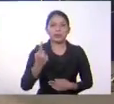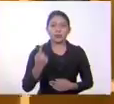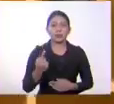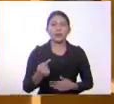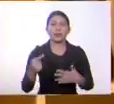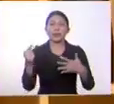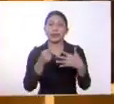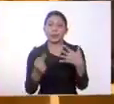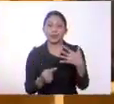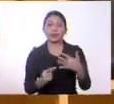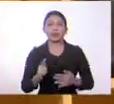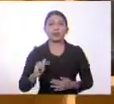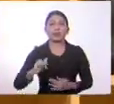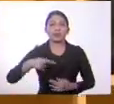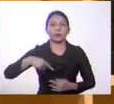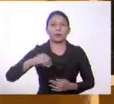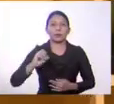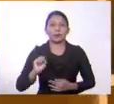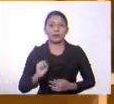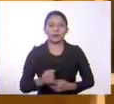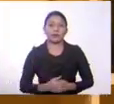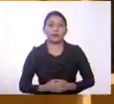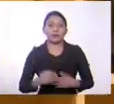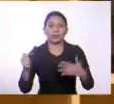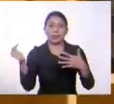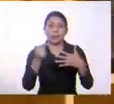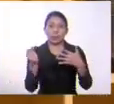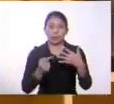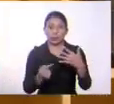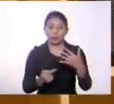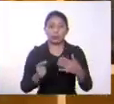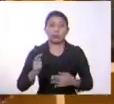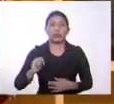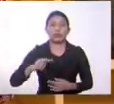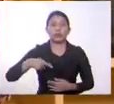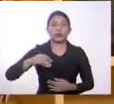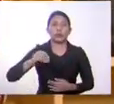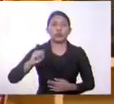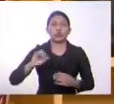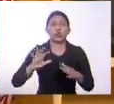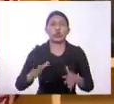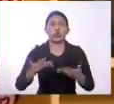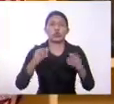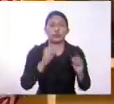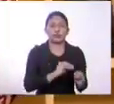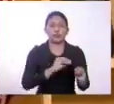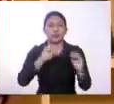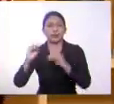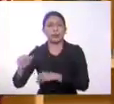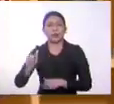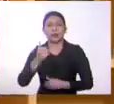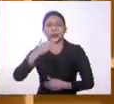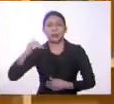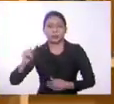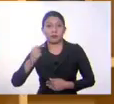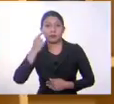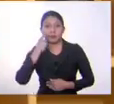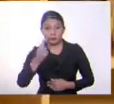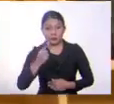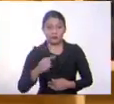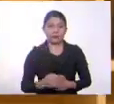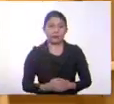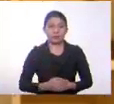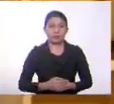Sí, bueno, vamos a hablar acerca de los tipos de cómo puede hacerse la migración. Y en este caso nosotros tenemos que la